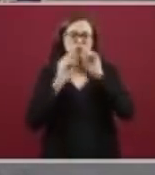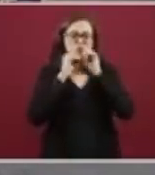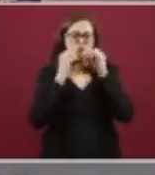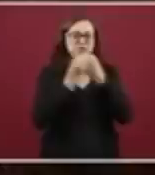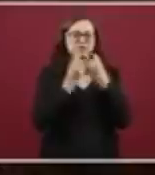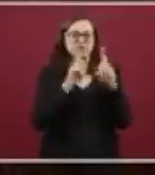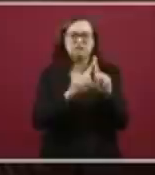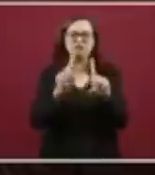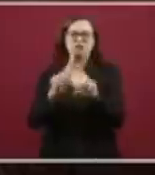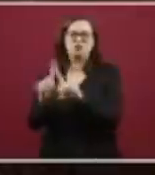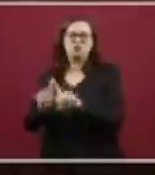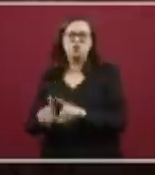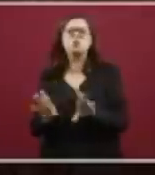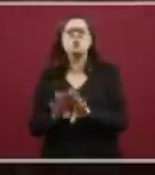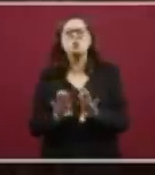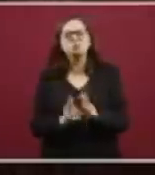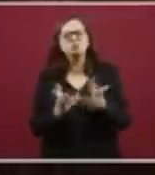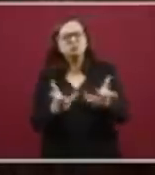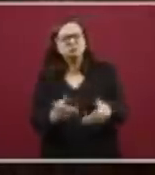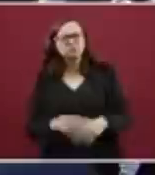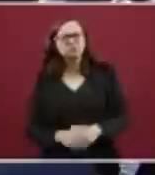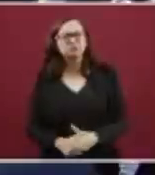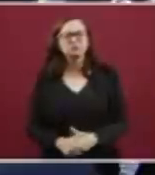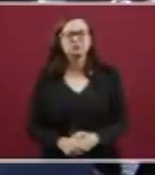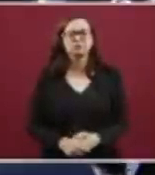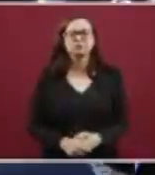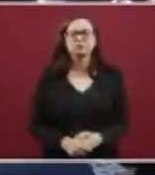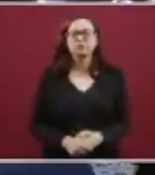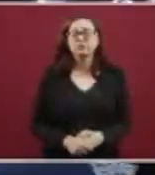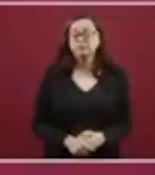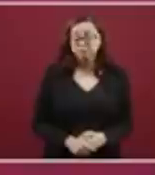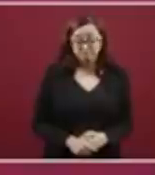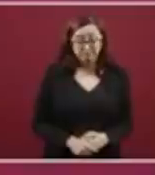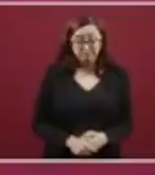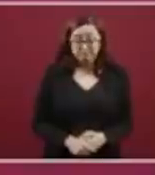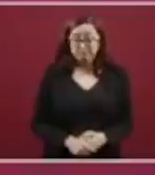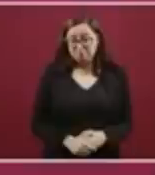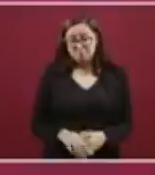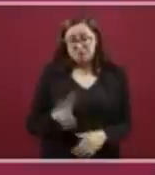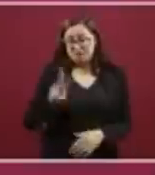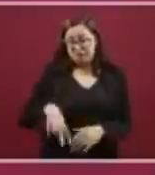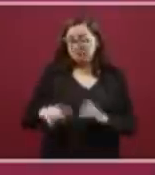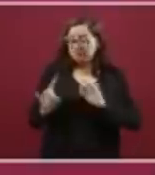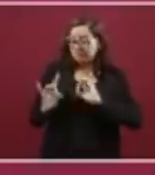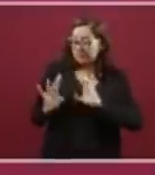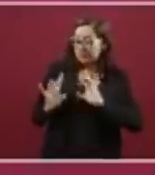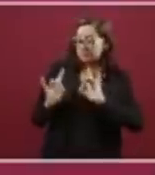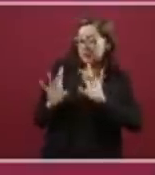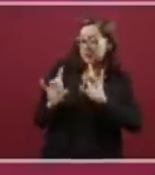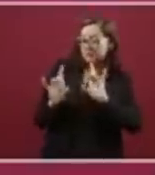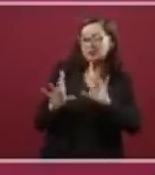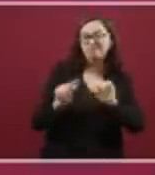que están trabajando en este sentido? Son casos que se dan en todo el país, repito, pero